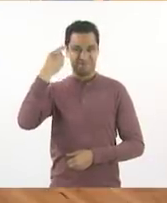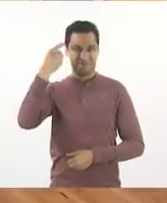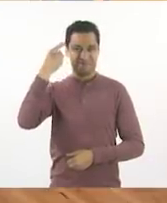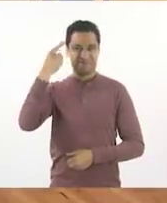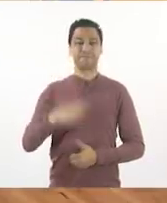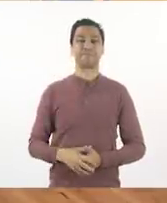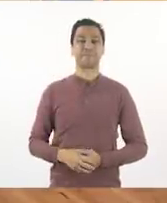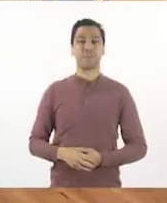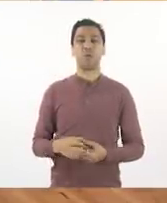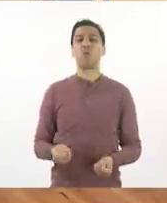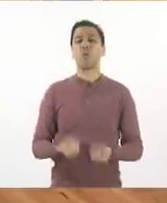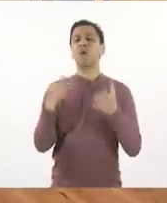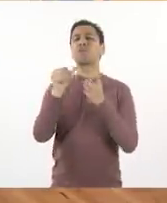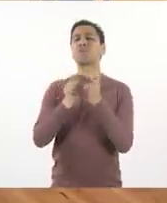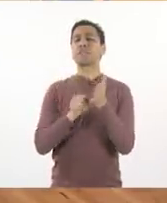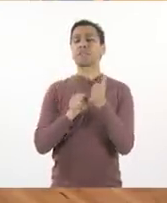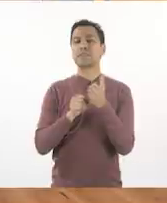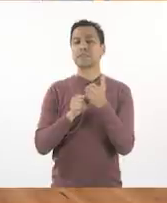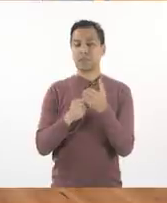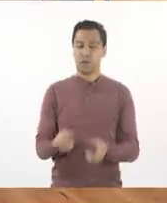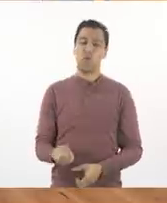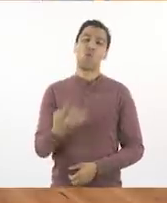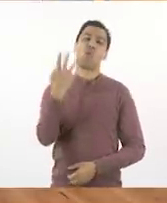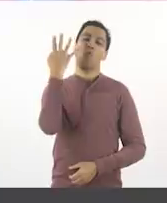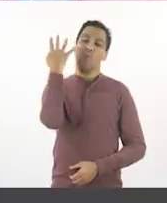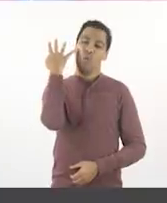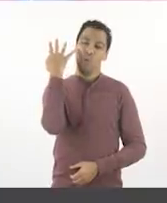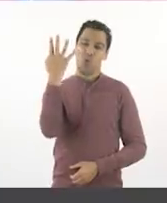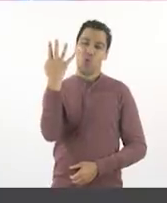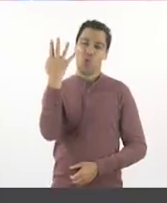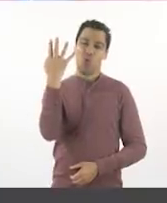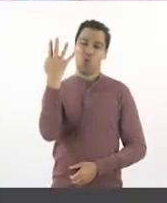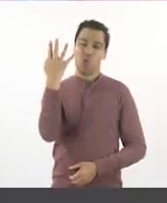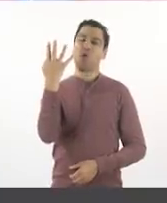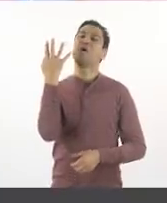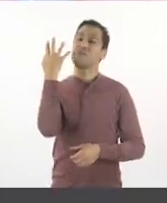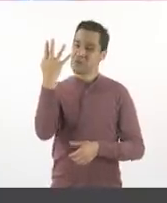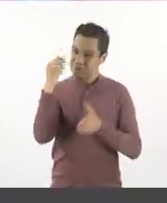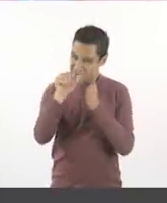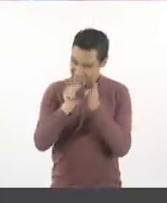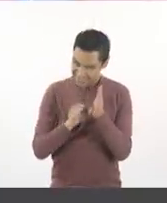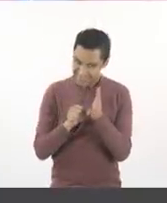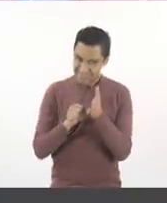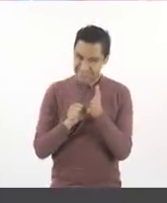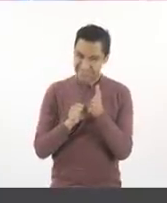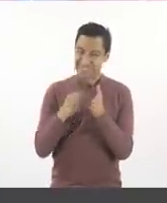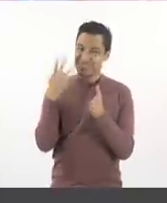en total cuántos meses son? Son 4 días. Uno. No. 4 meses. 4 meses.